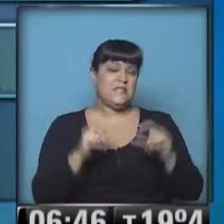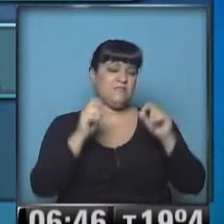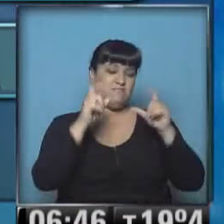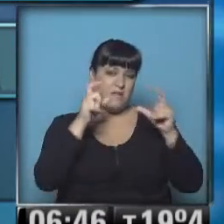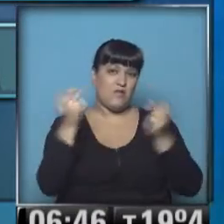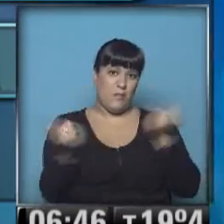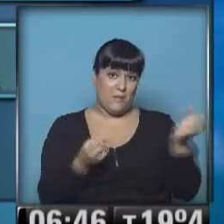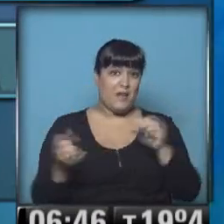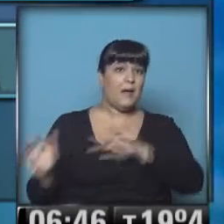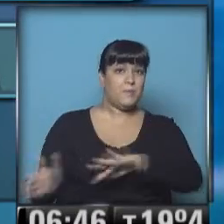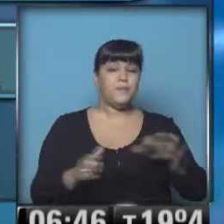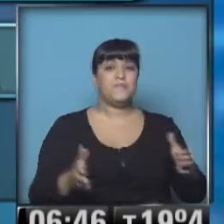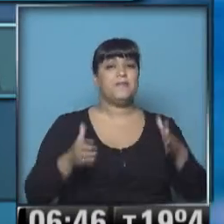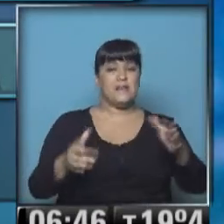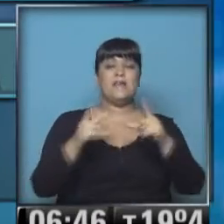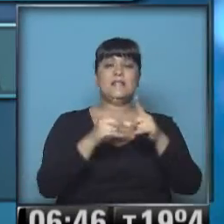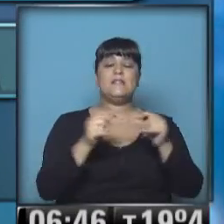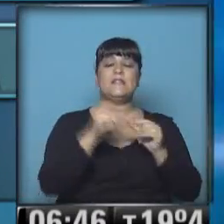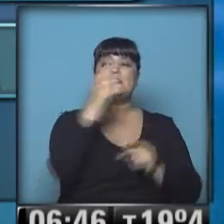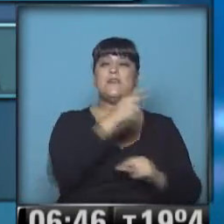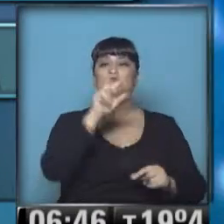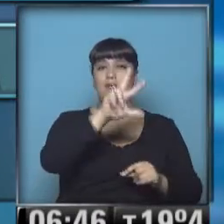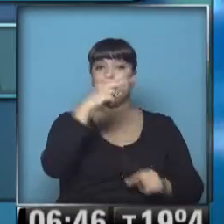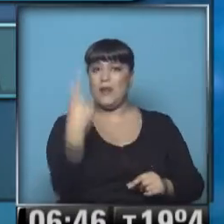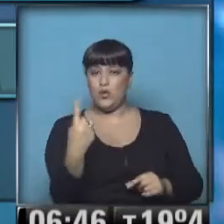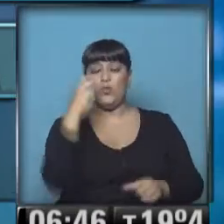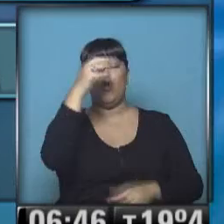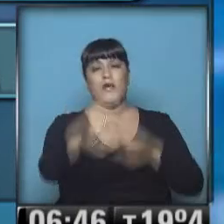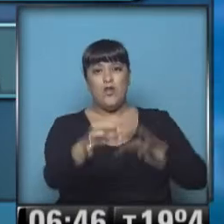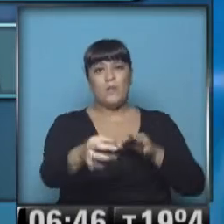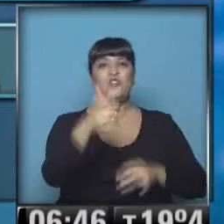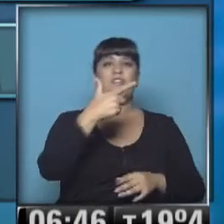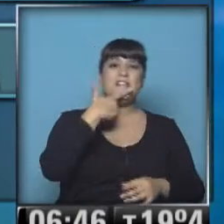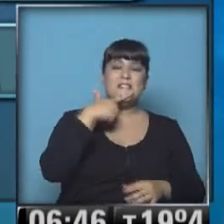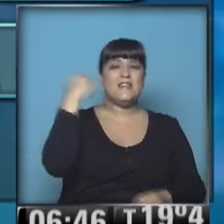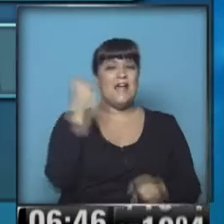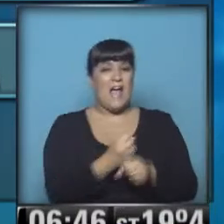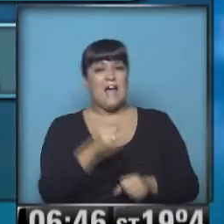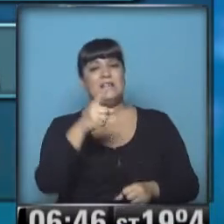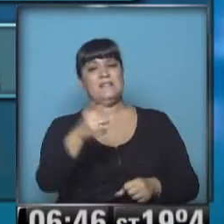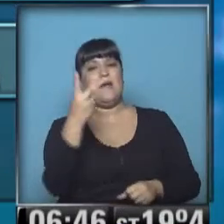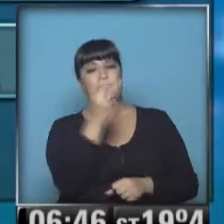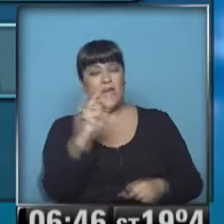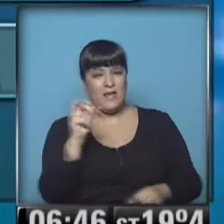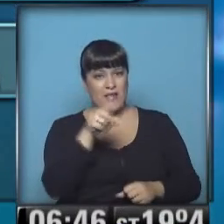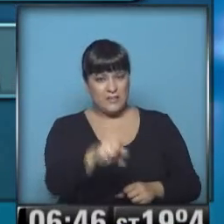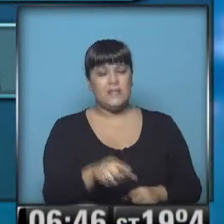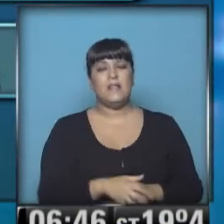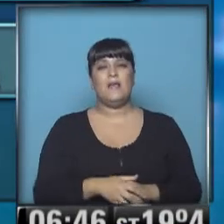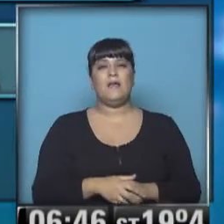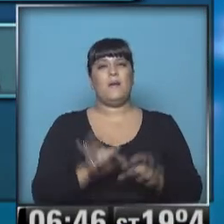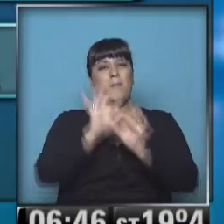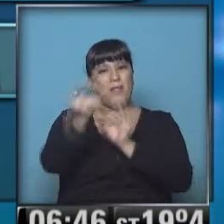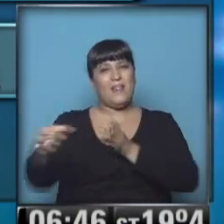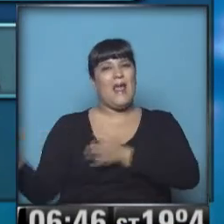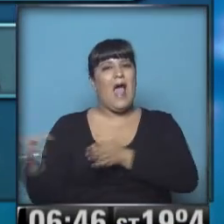ruta 131, del kilómetro 17 al 20, nuevamente en la provincia de Entre Ríos, en las cercanías de Arroyo La